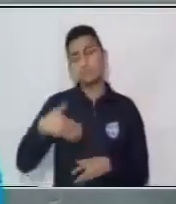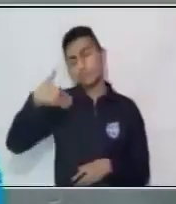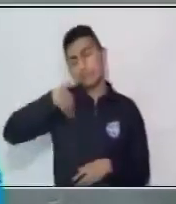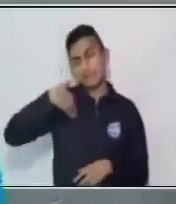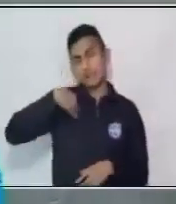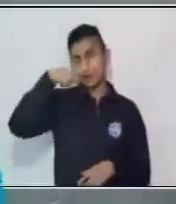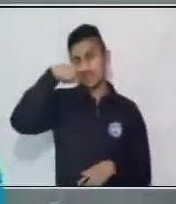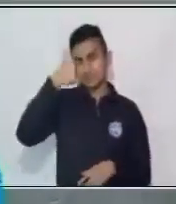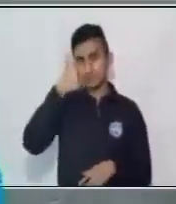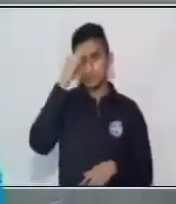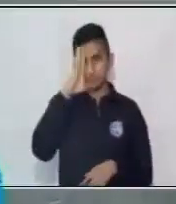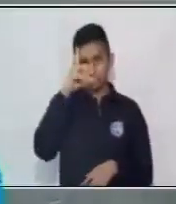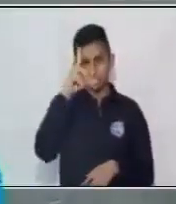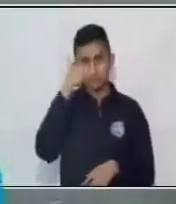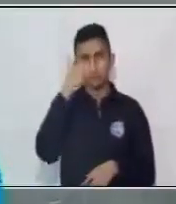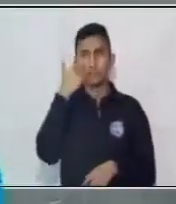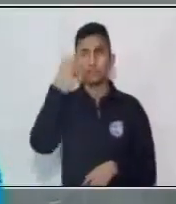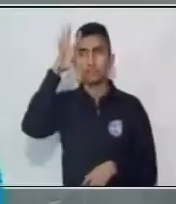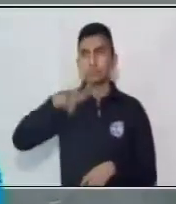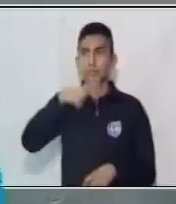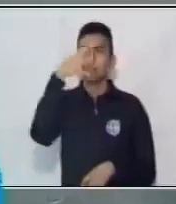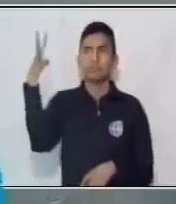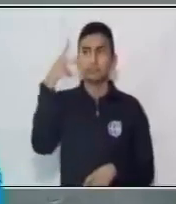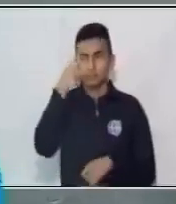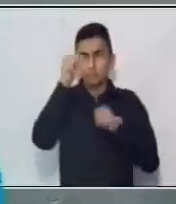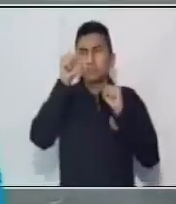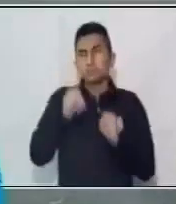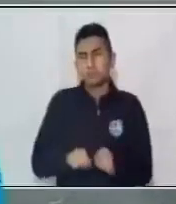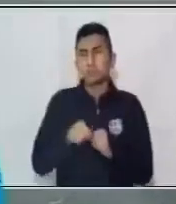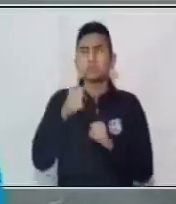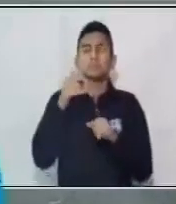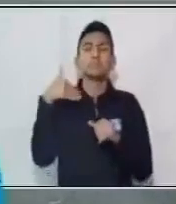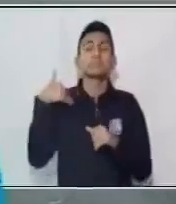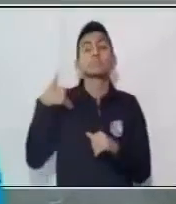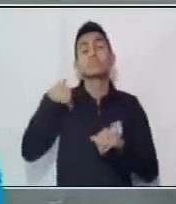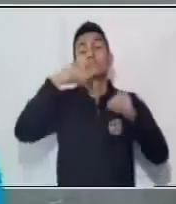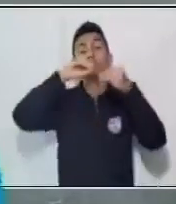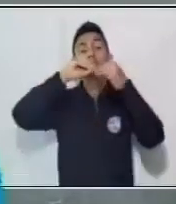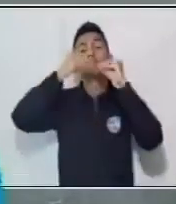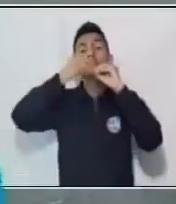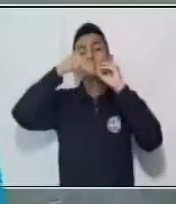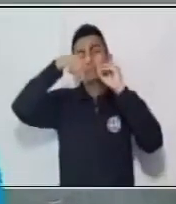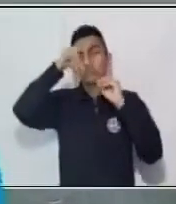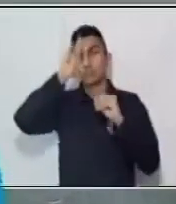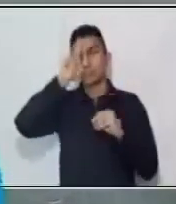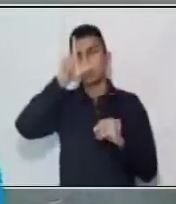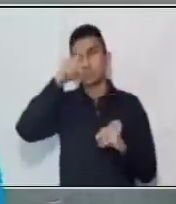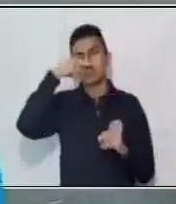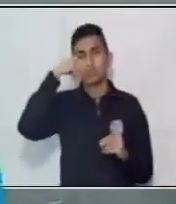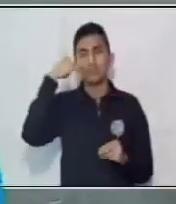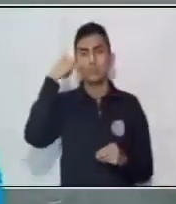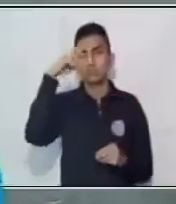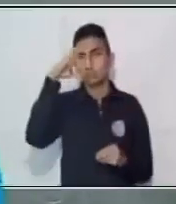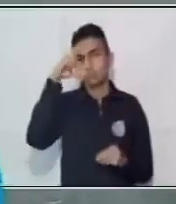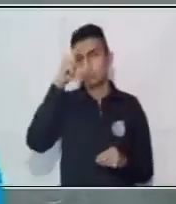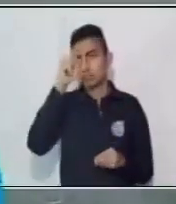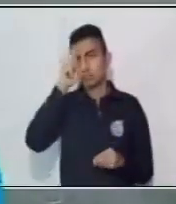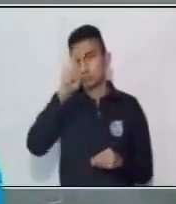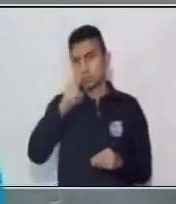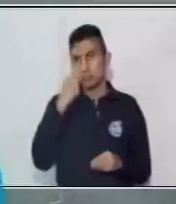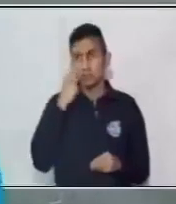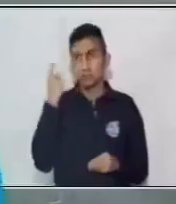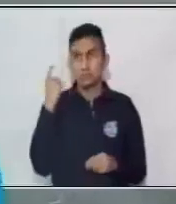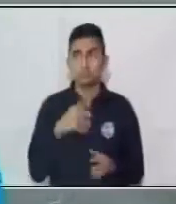en la que nosotros vamos a ir encontrando esos múltiplos de estos dos números.